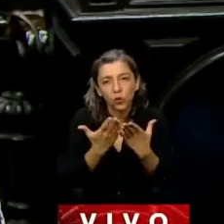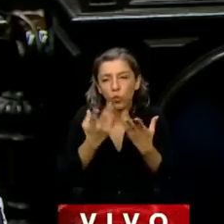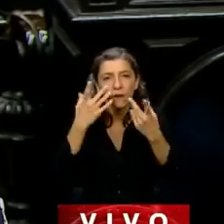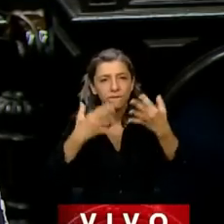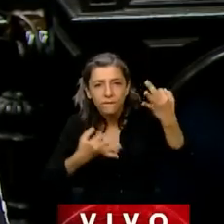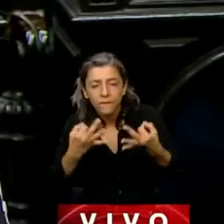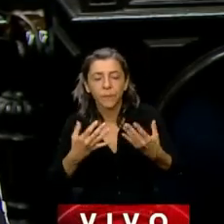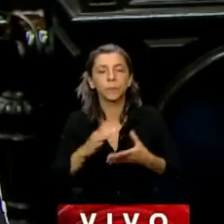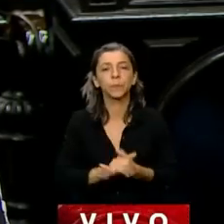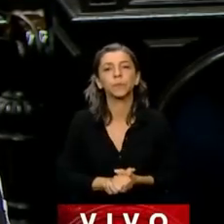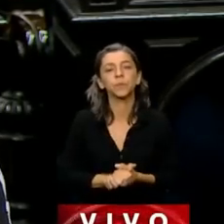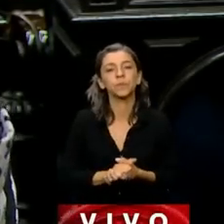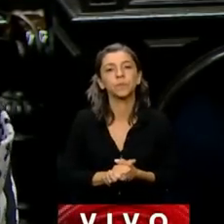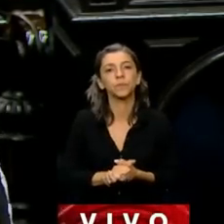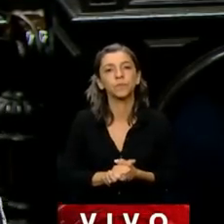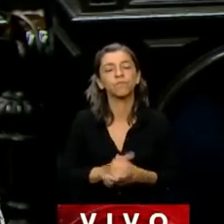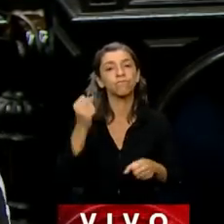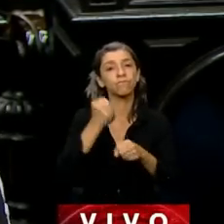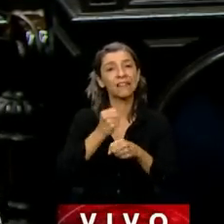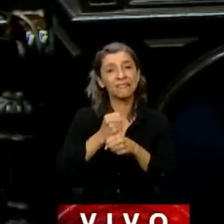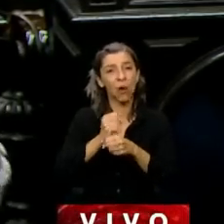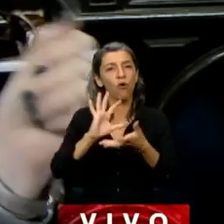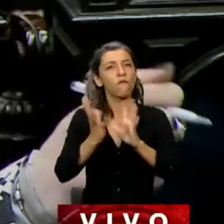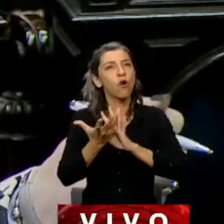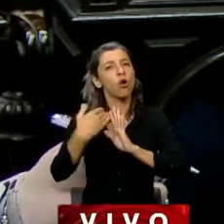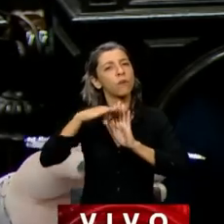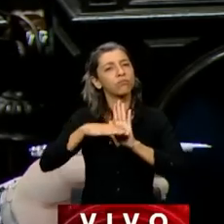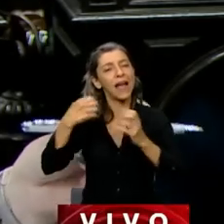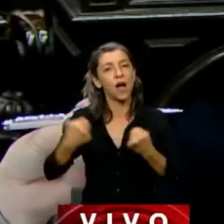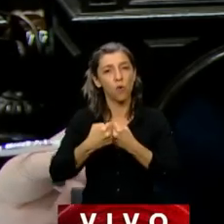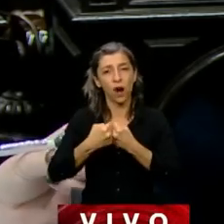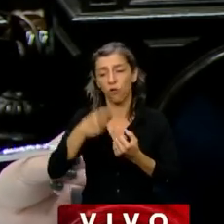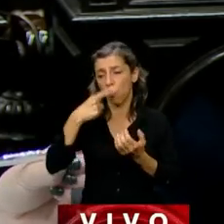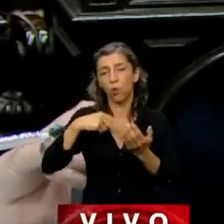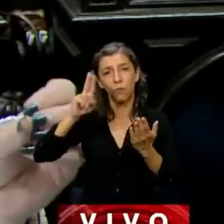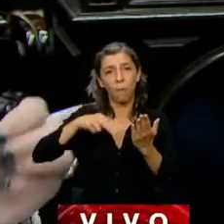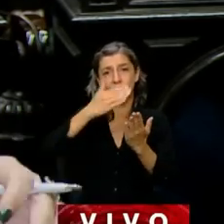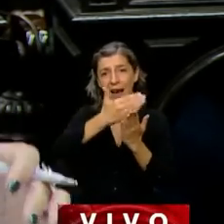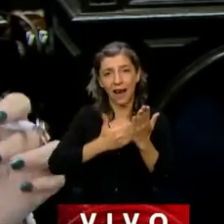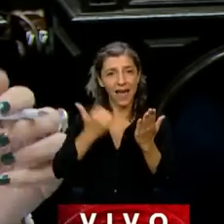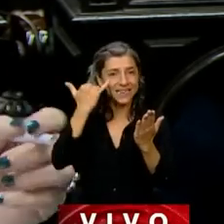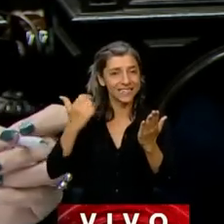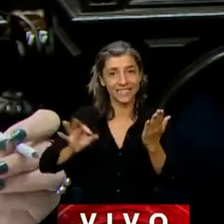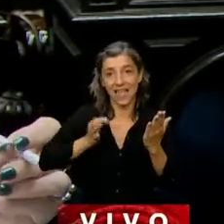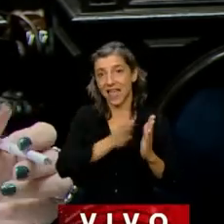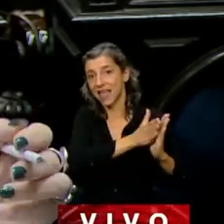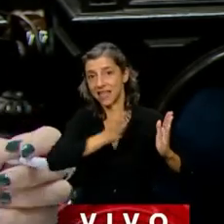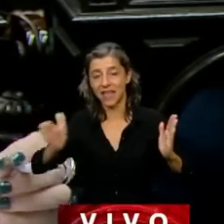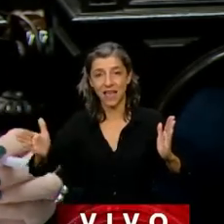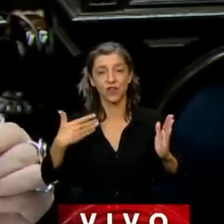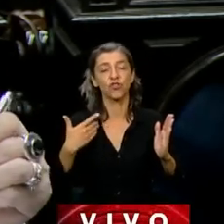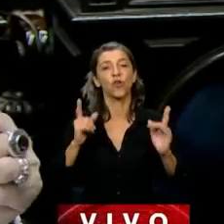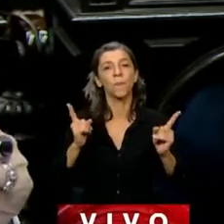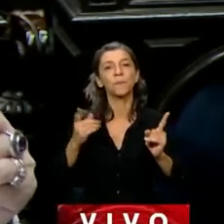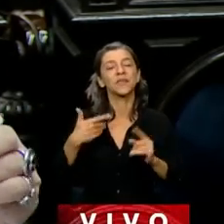de trabajo del acuerdo están en el último plan del trabajo multianual presentado por el